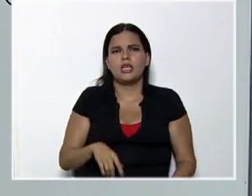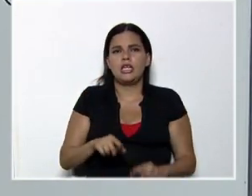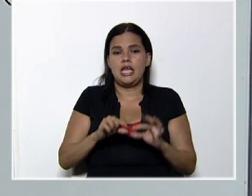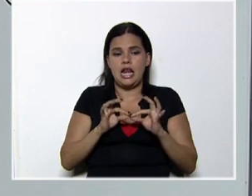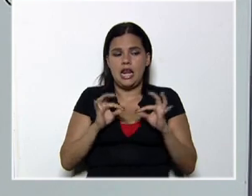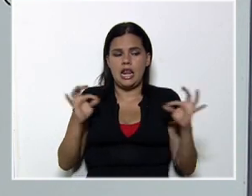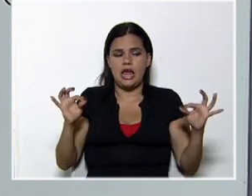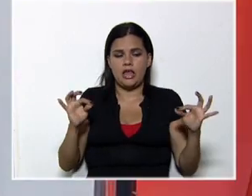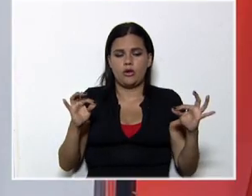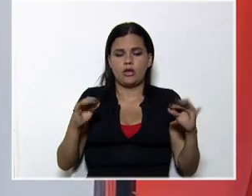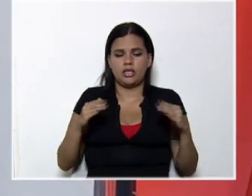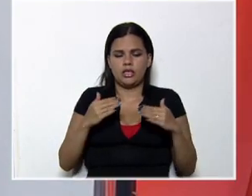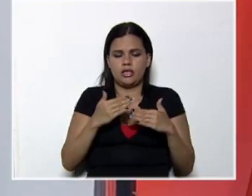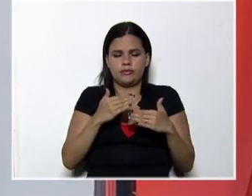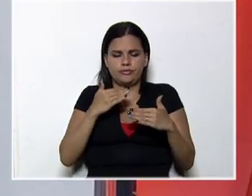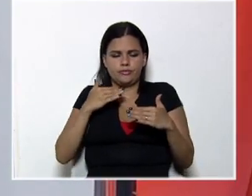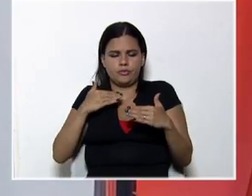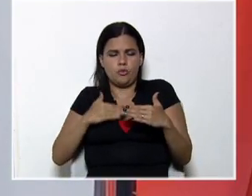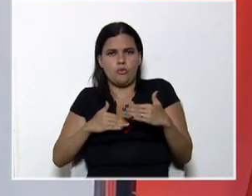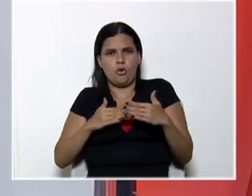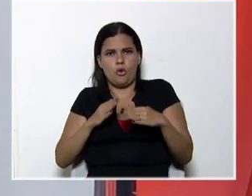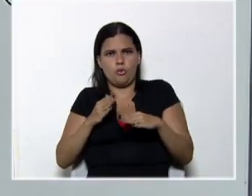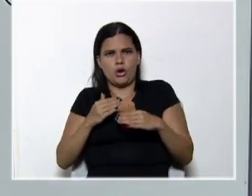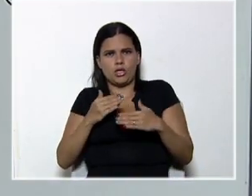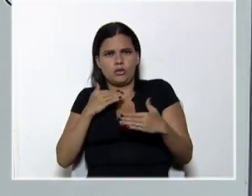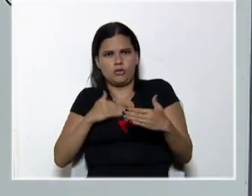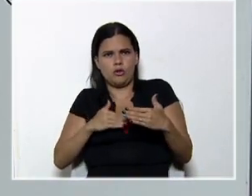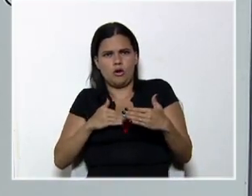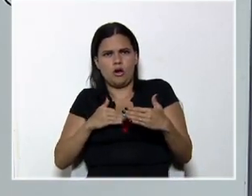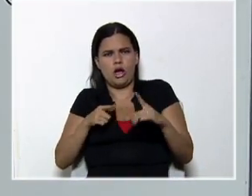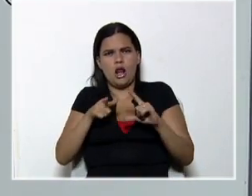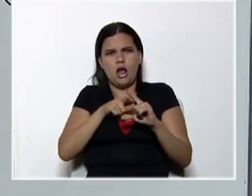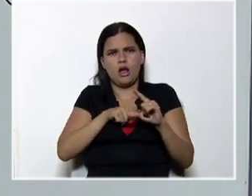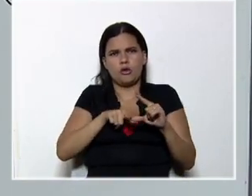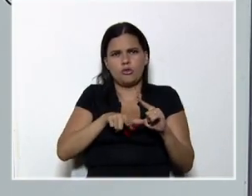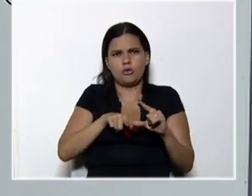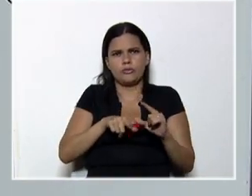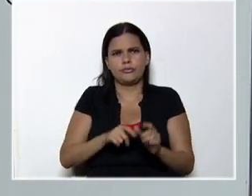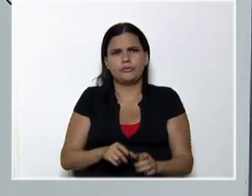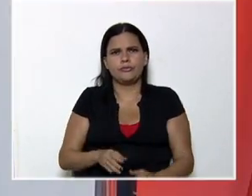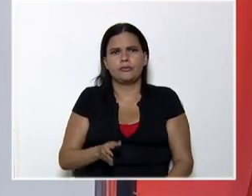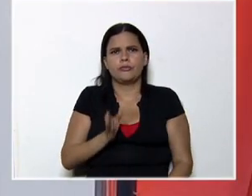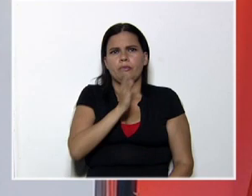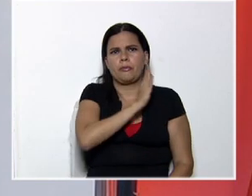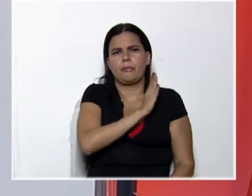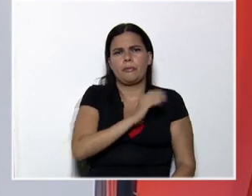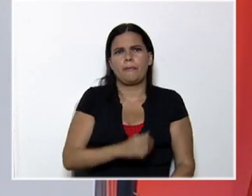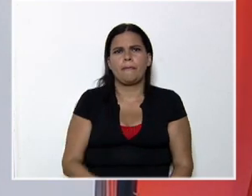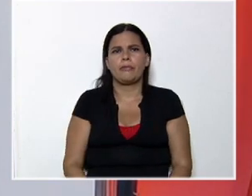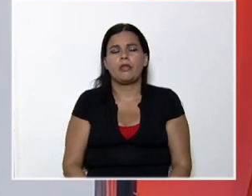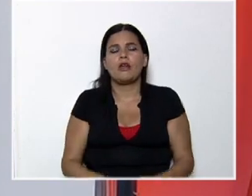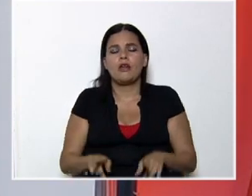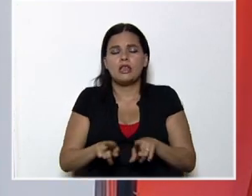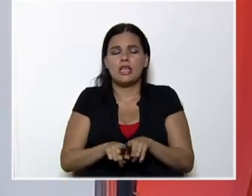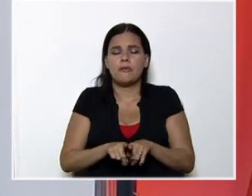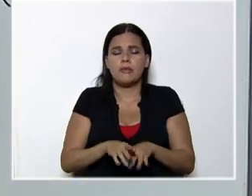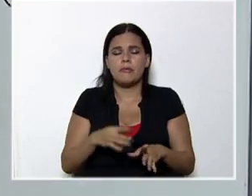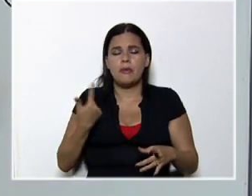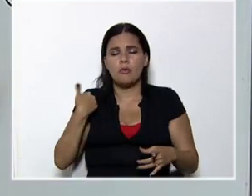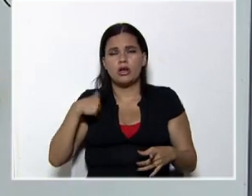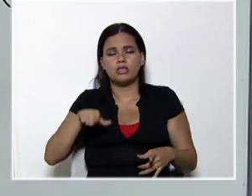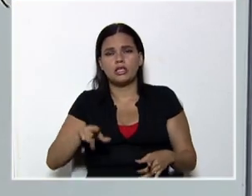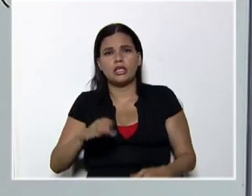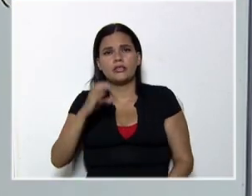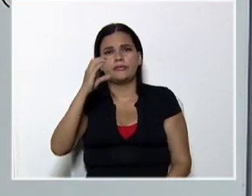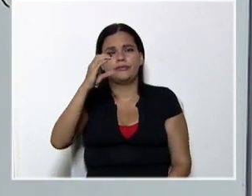al frente. Este sería el cateto opuesto. También vamos a tener el cateto adyacente al ángulo, que es